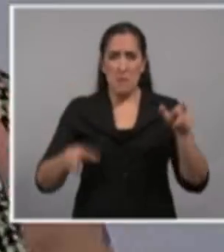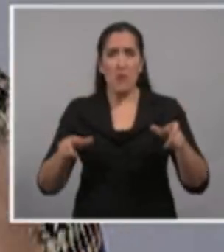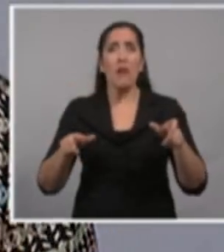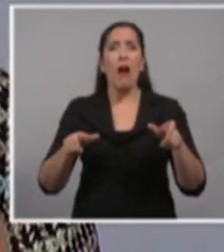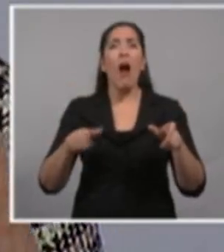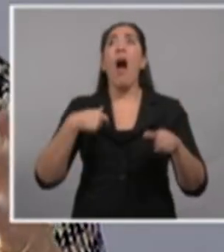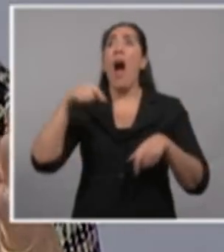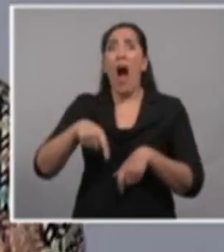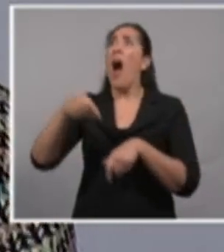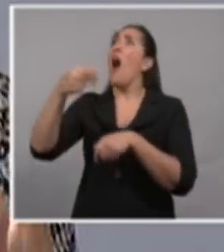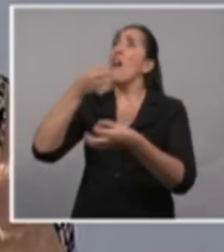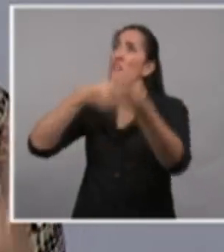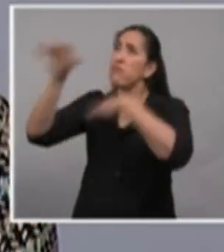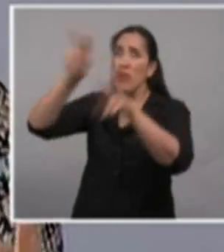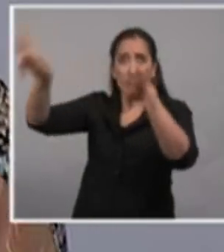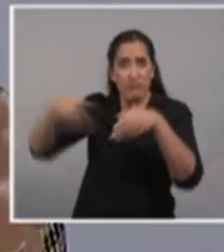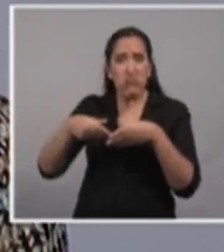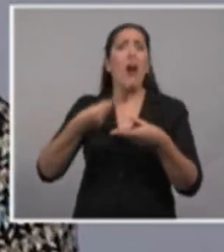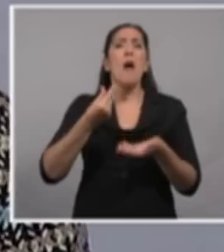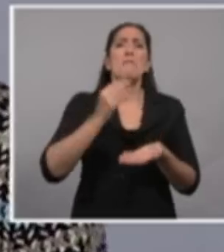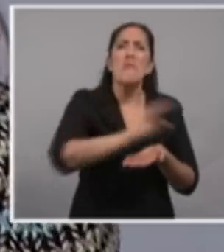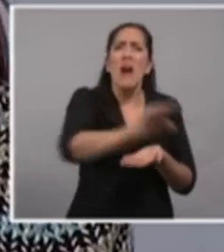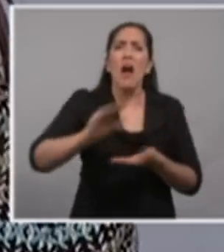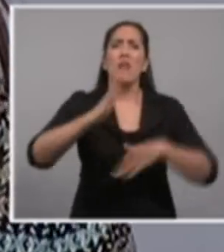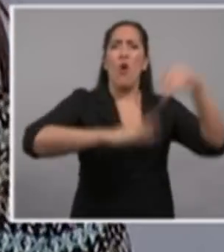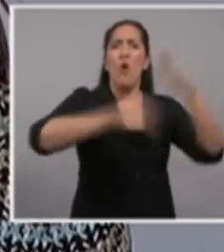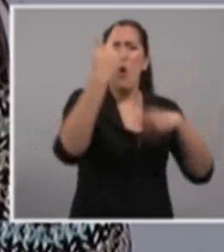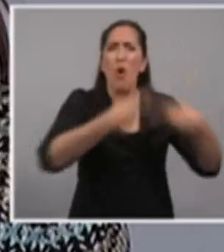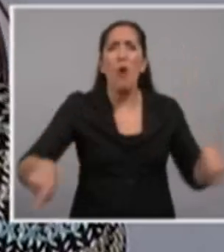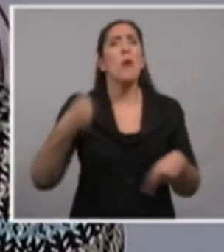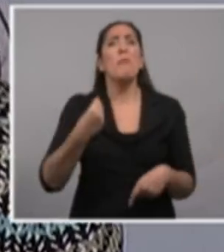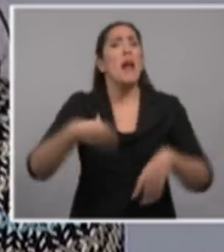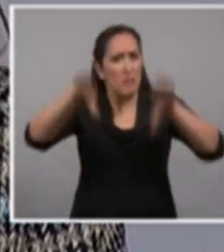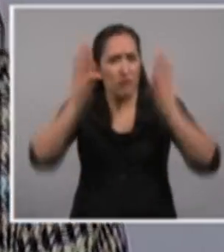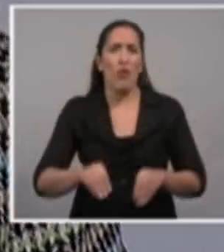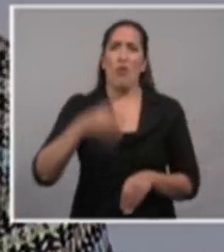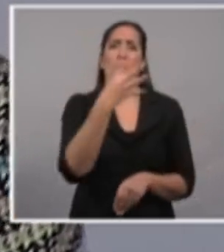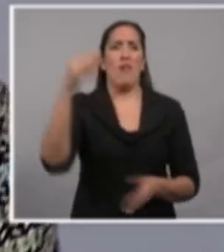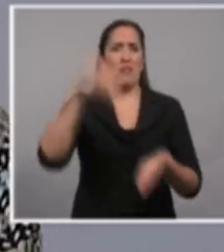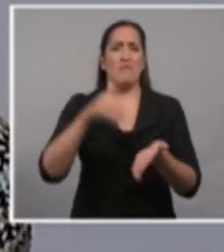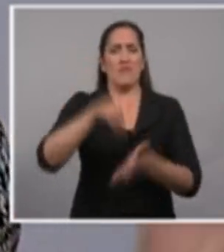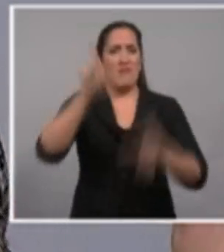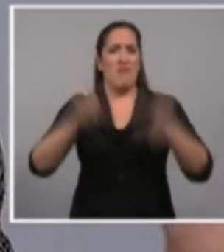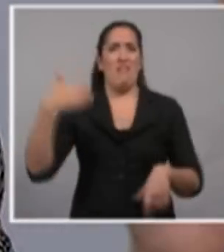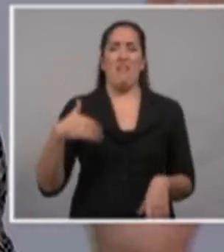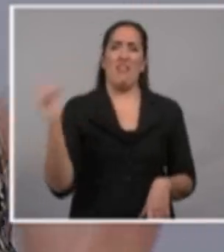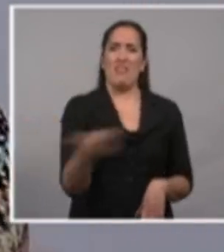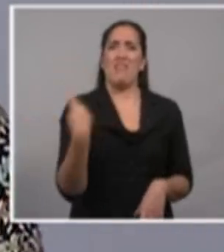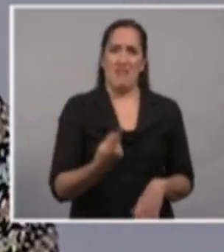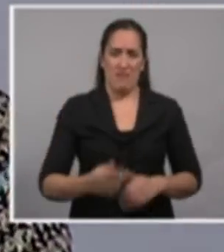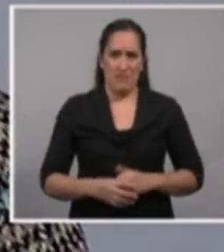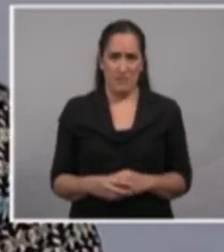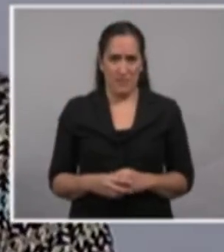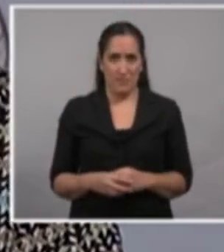compartirlos para obras de infraestructura, para obras de capital, para los 40 millones de argentinos. Y aquí estamos.